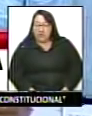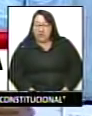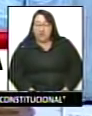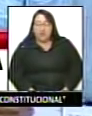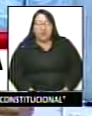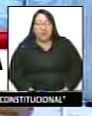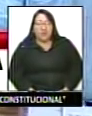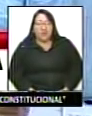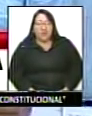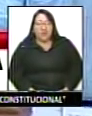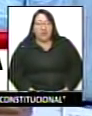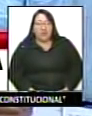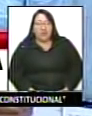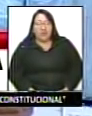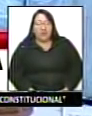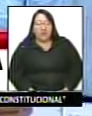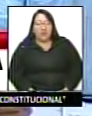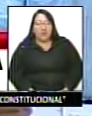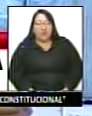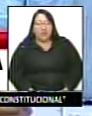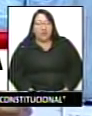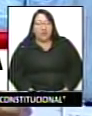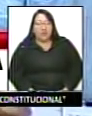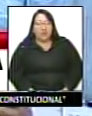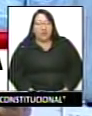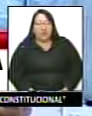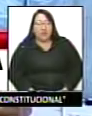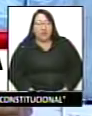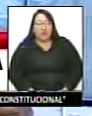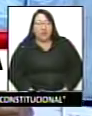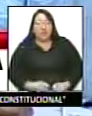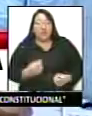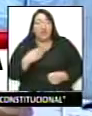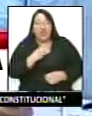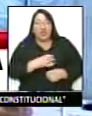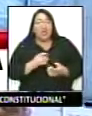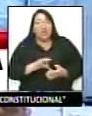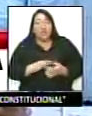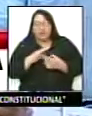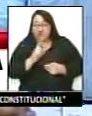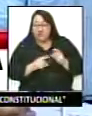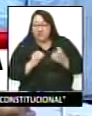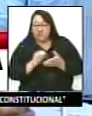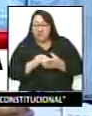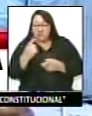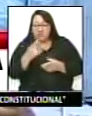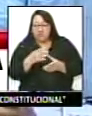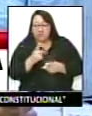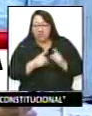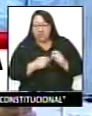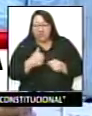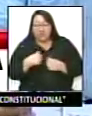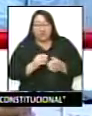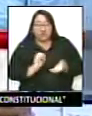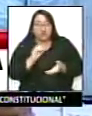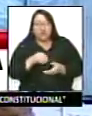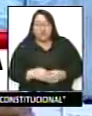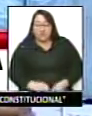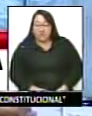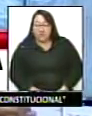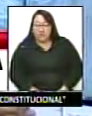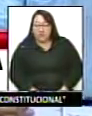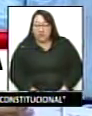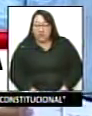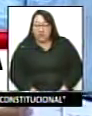tiene propuestas de carácter muy específico, algunas más genéricas, unas que deberían ser parte de